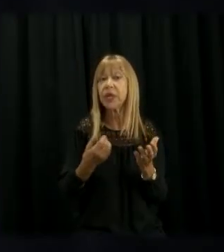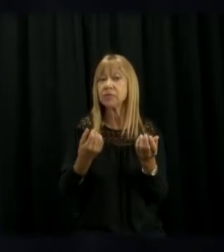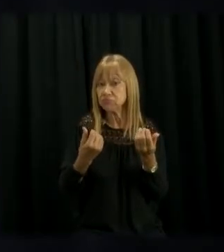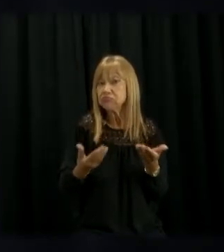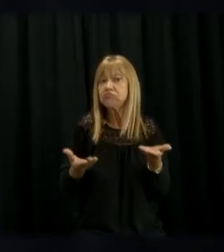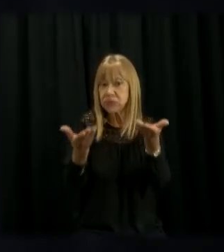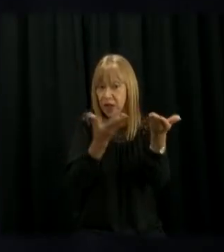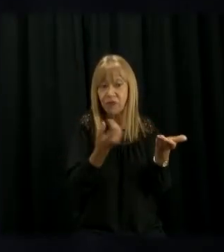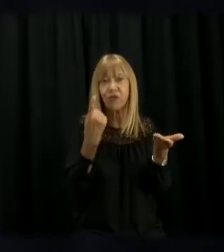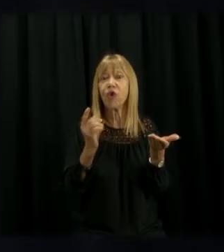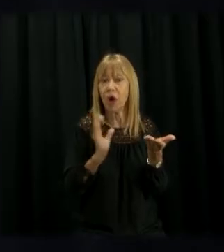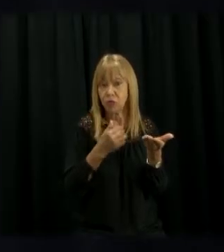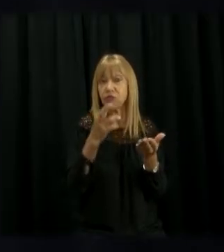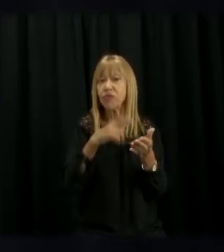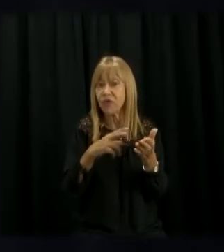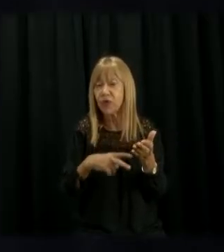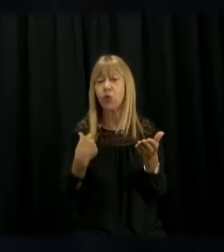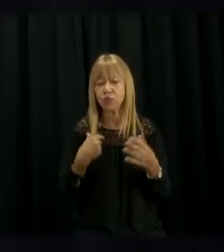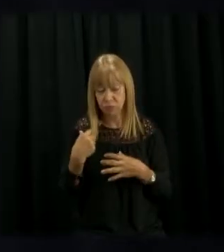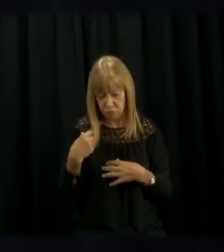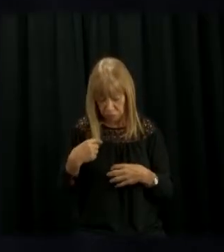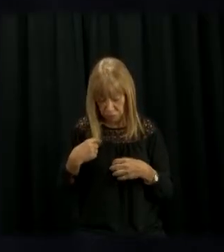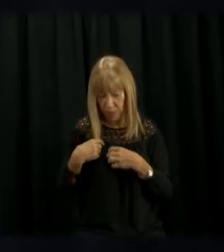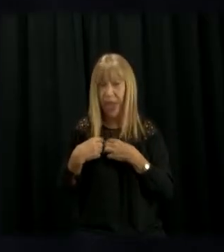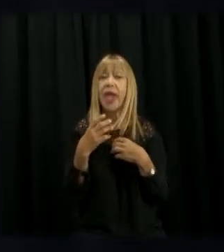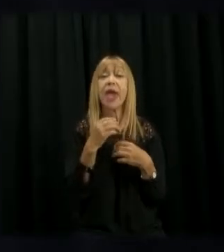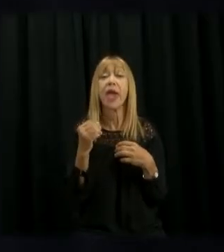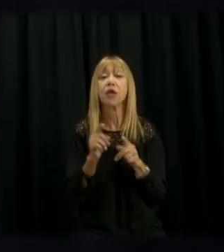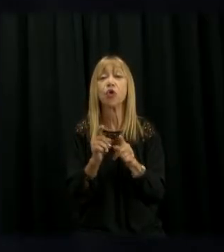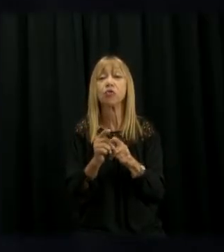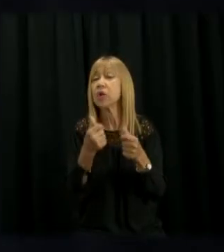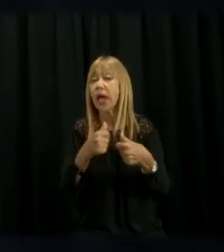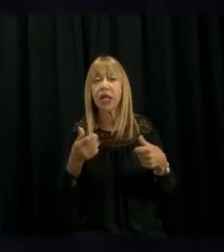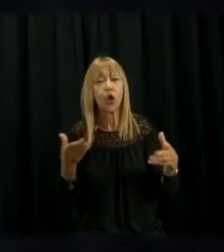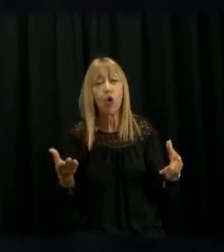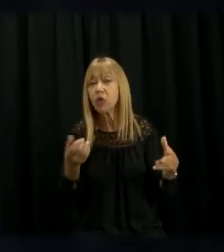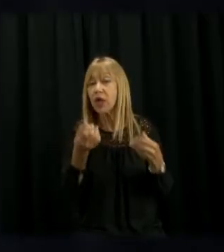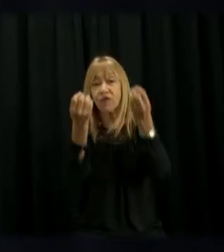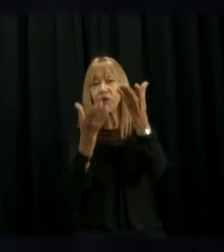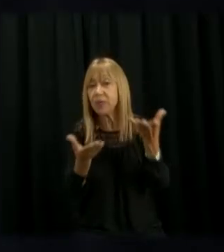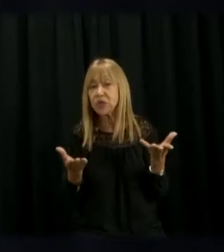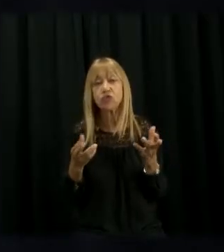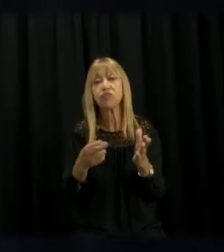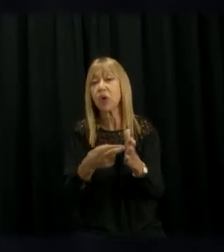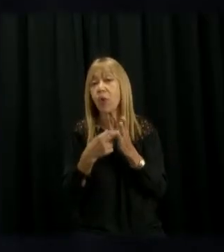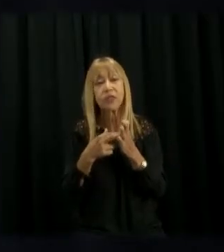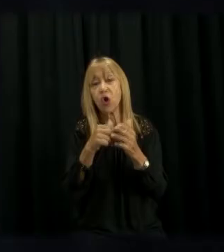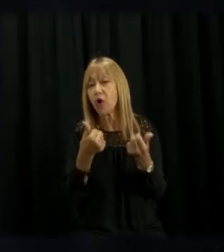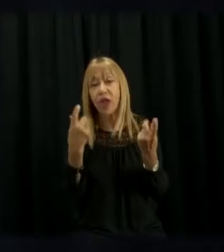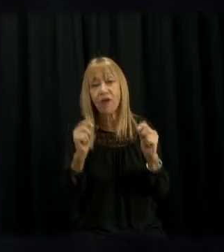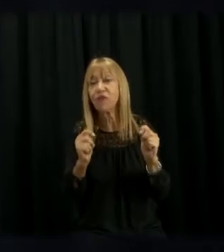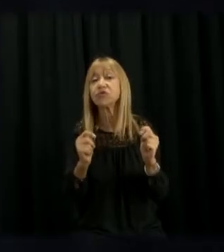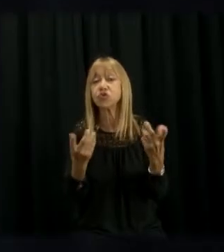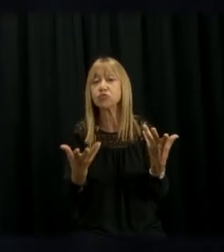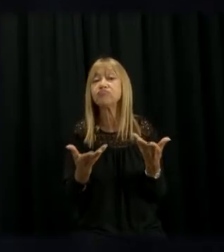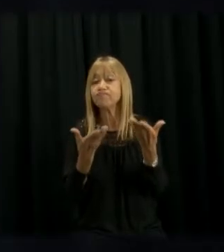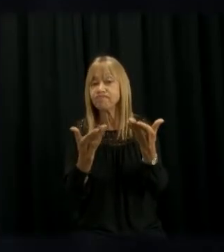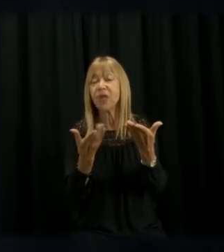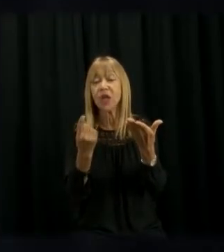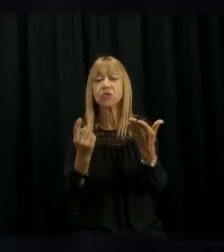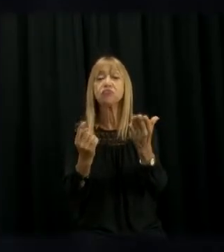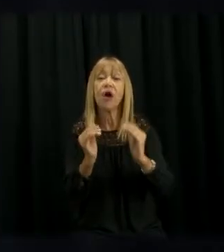con la política de revisión de contrato y también con alguna y toda información pedida